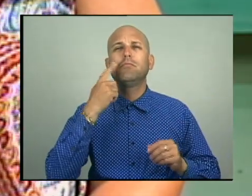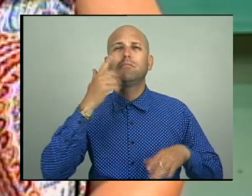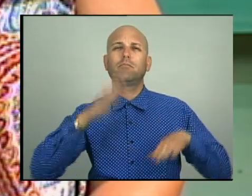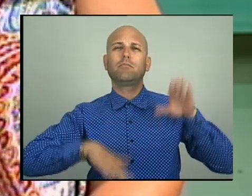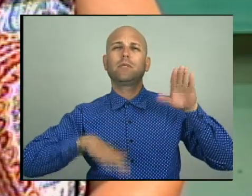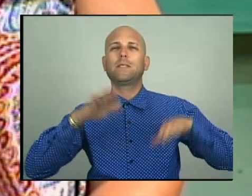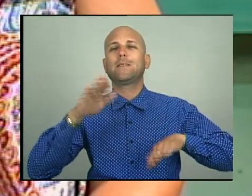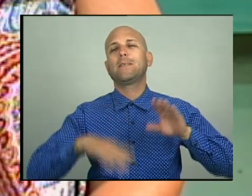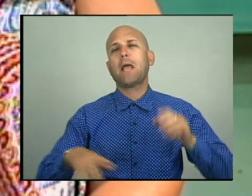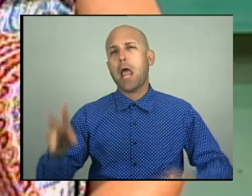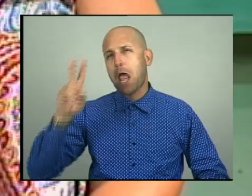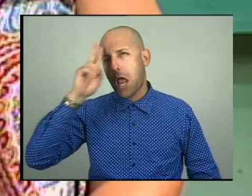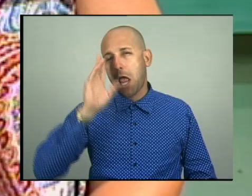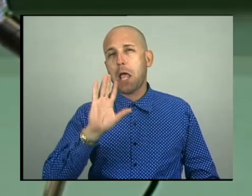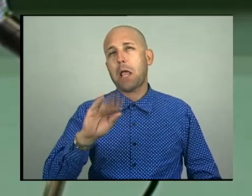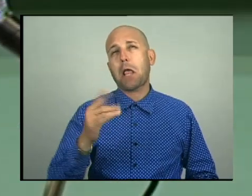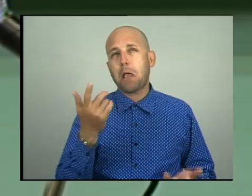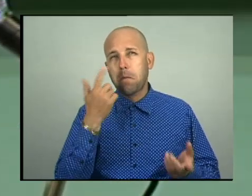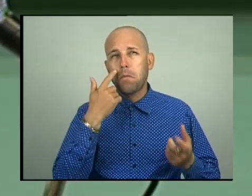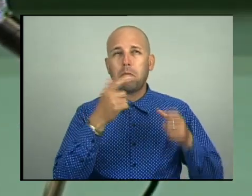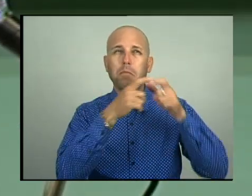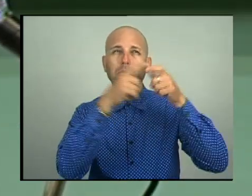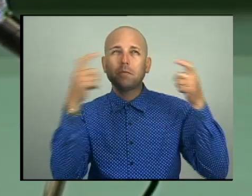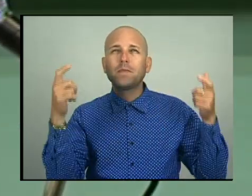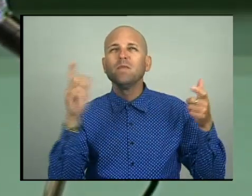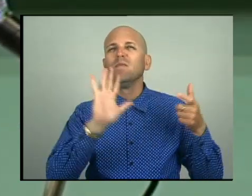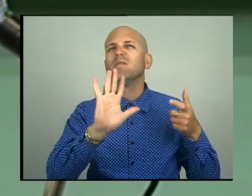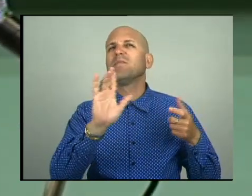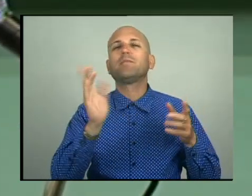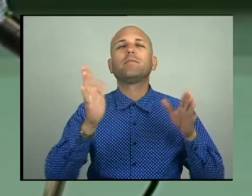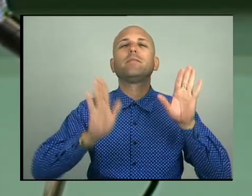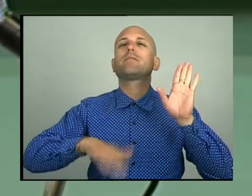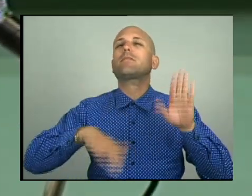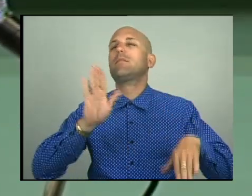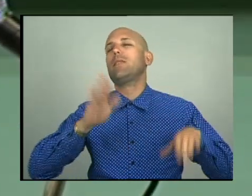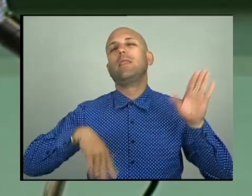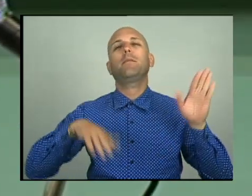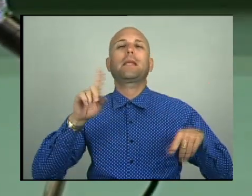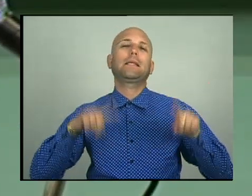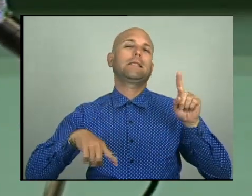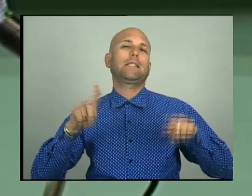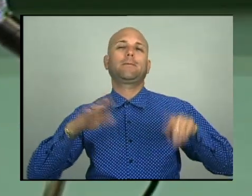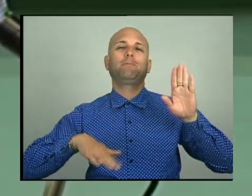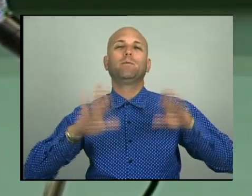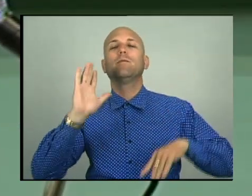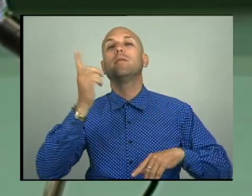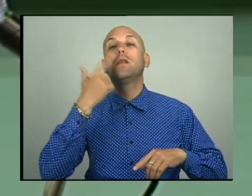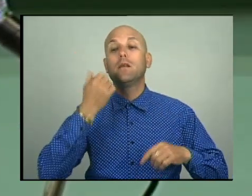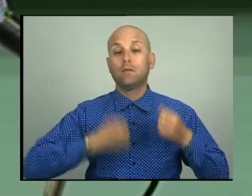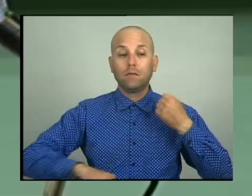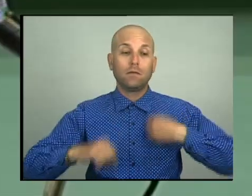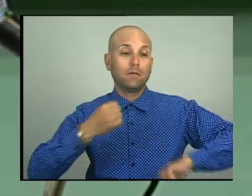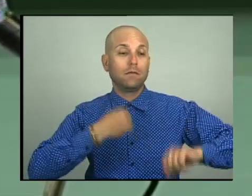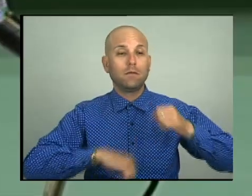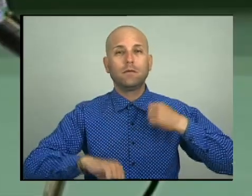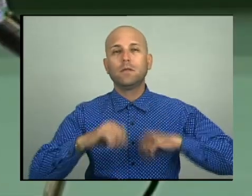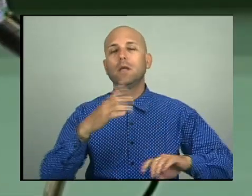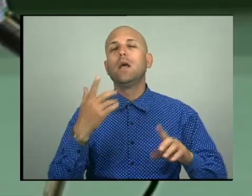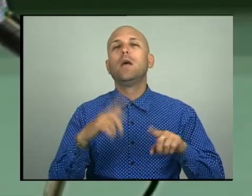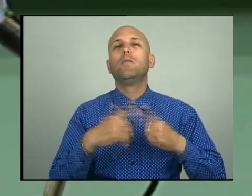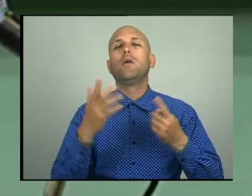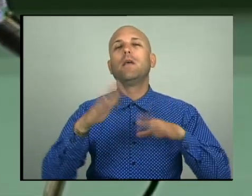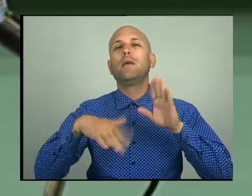realidad, la frecuencia está en relación a la natalidad, porque la incidencia de las